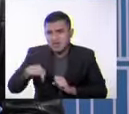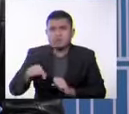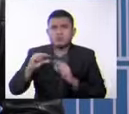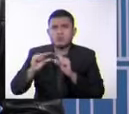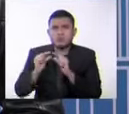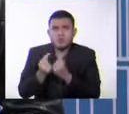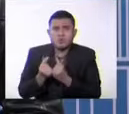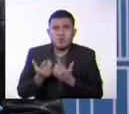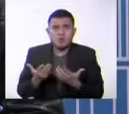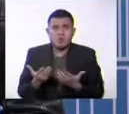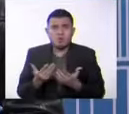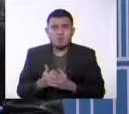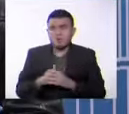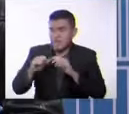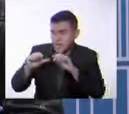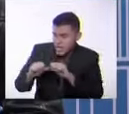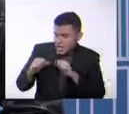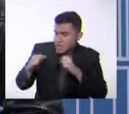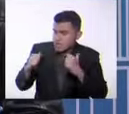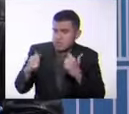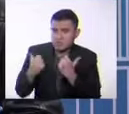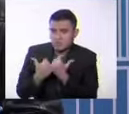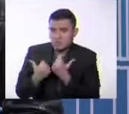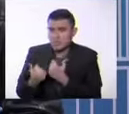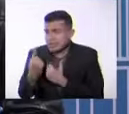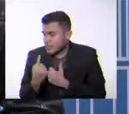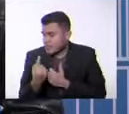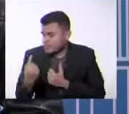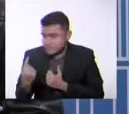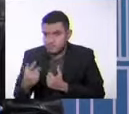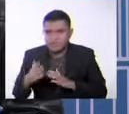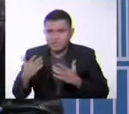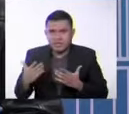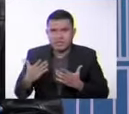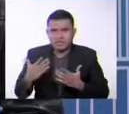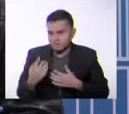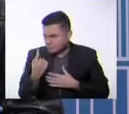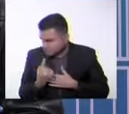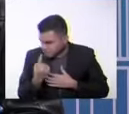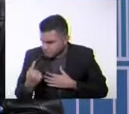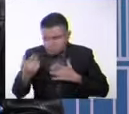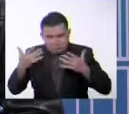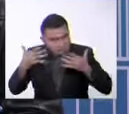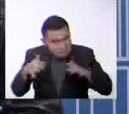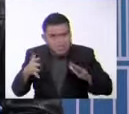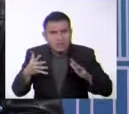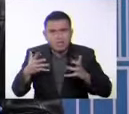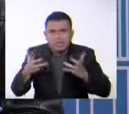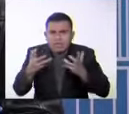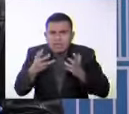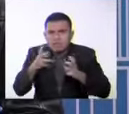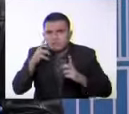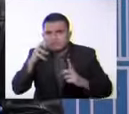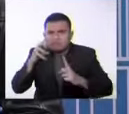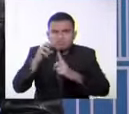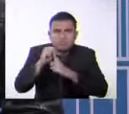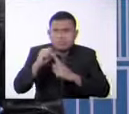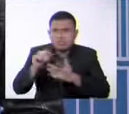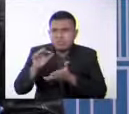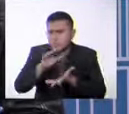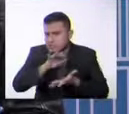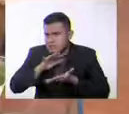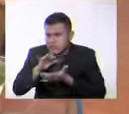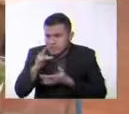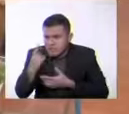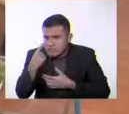como una organización de los ciudadanos, de civiles, que precisamente tienen un fin medioambiental